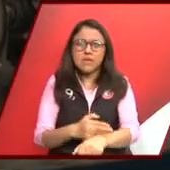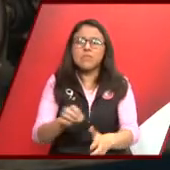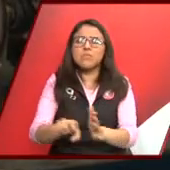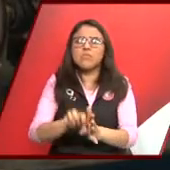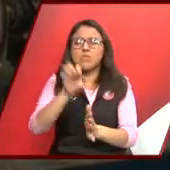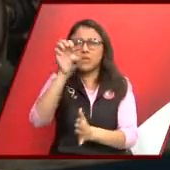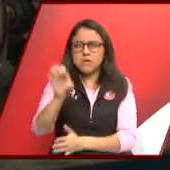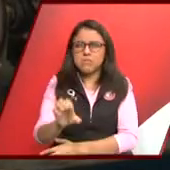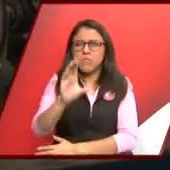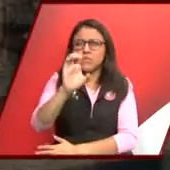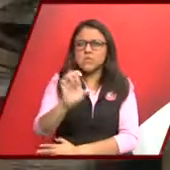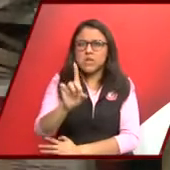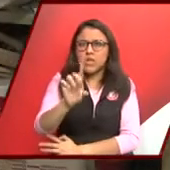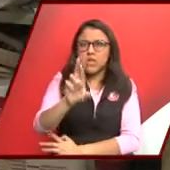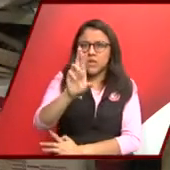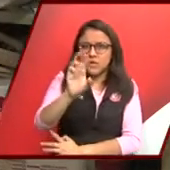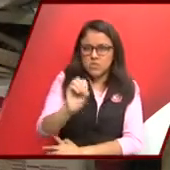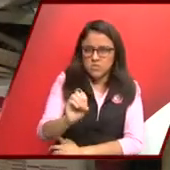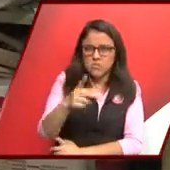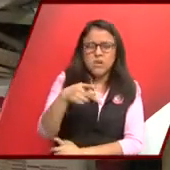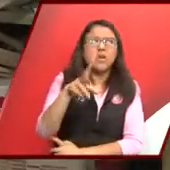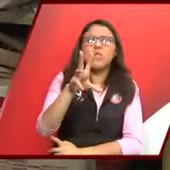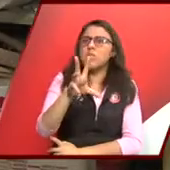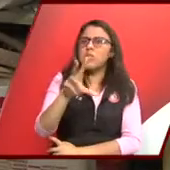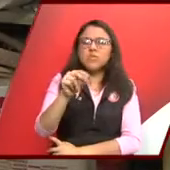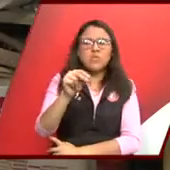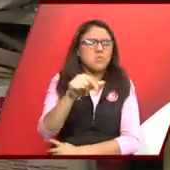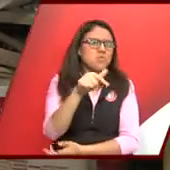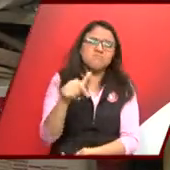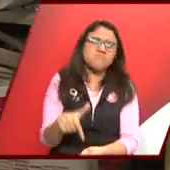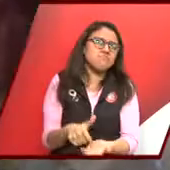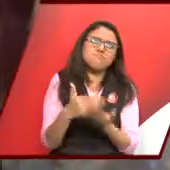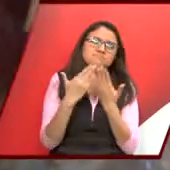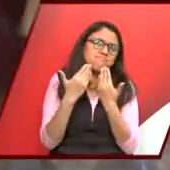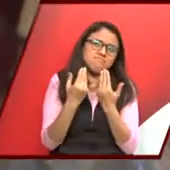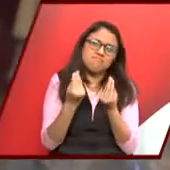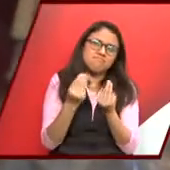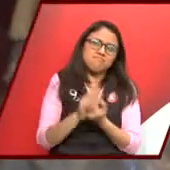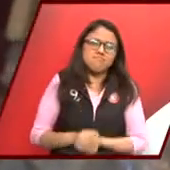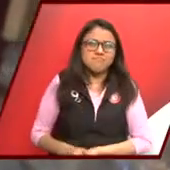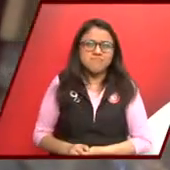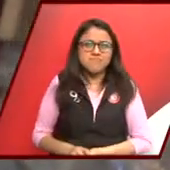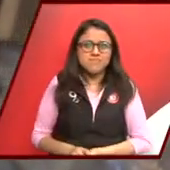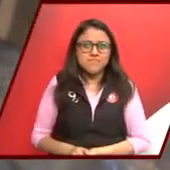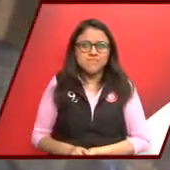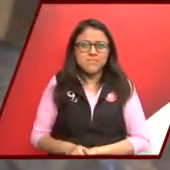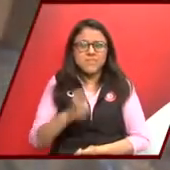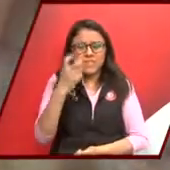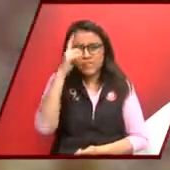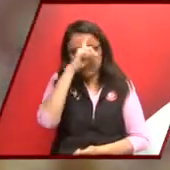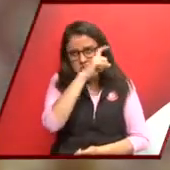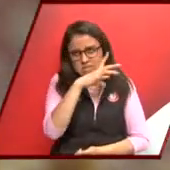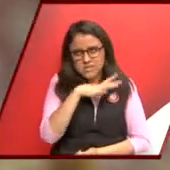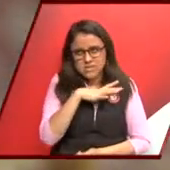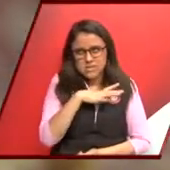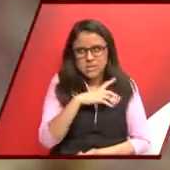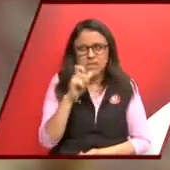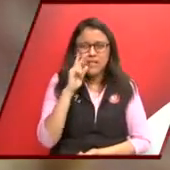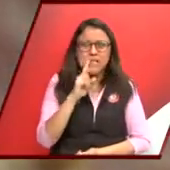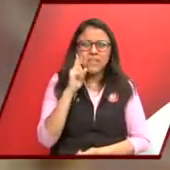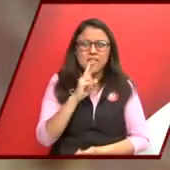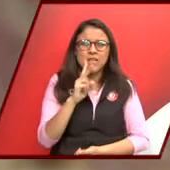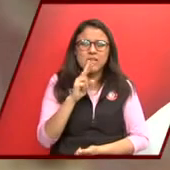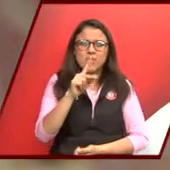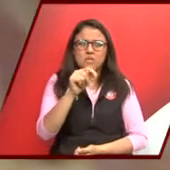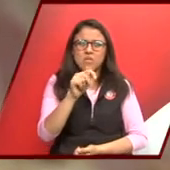el cedro, pero no, por acá en esta región no hay mucho. Sí, es difícil conseguirlo. Cuando escuchamos